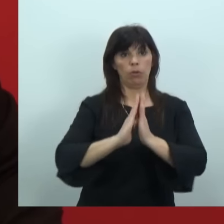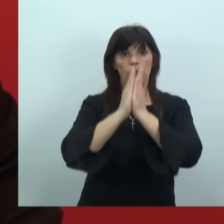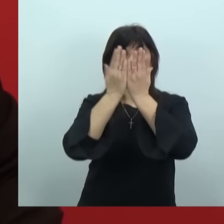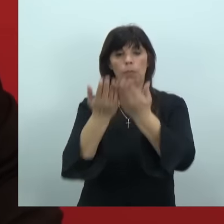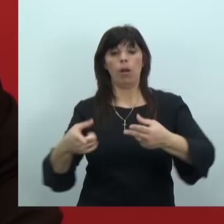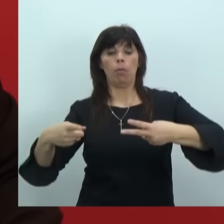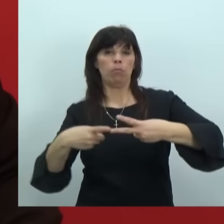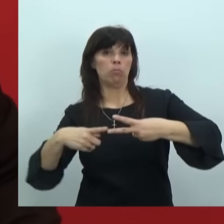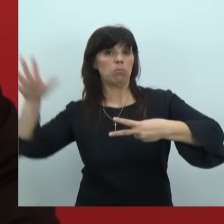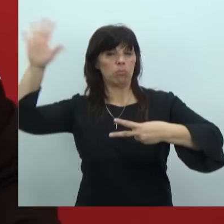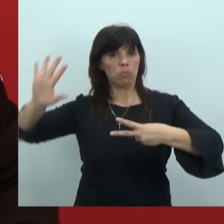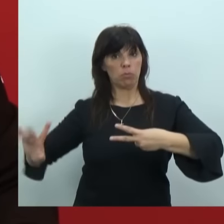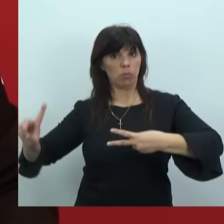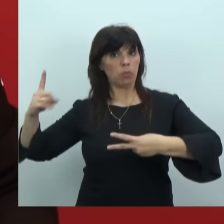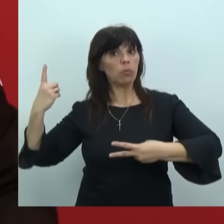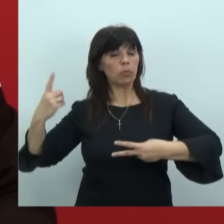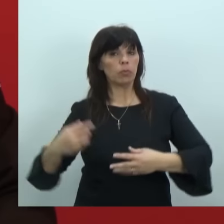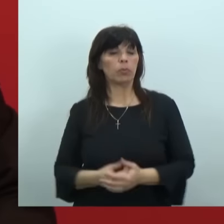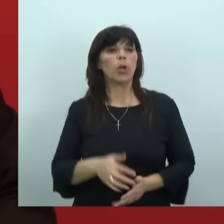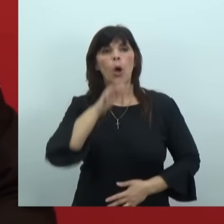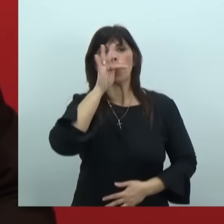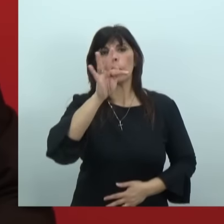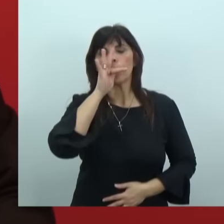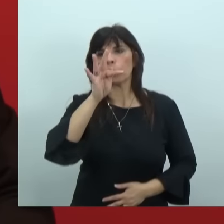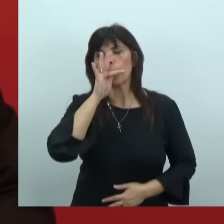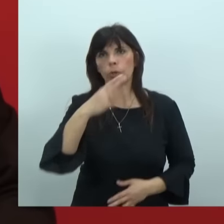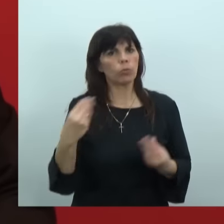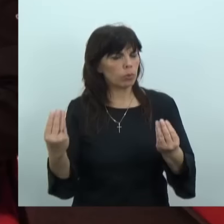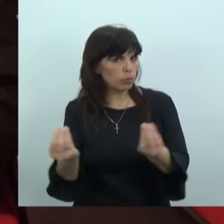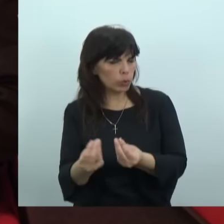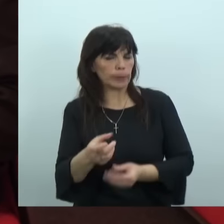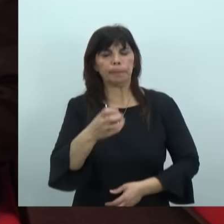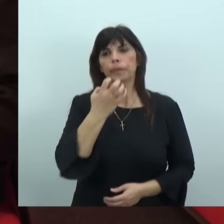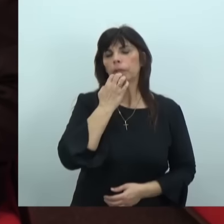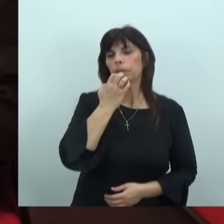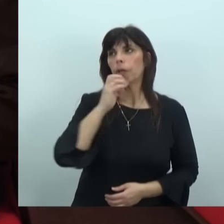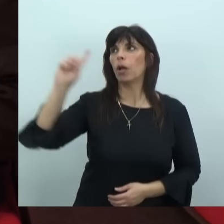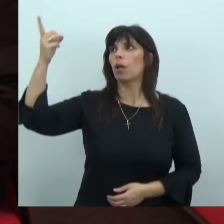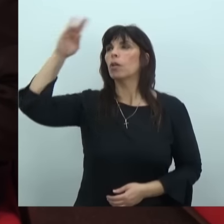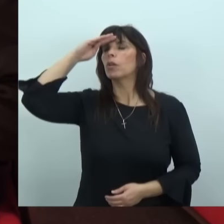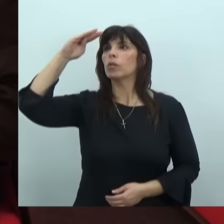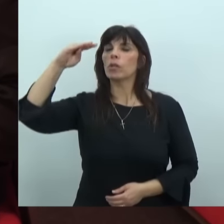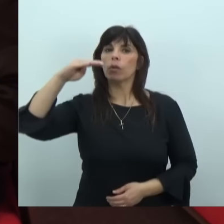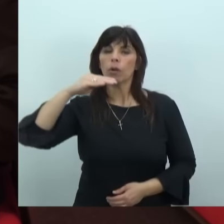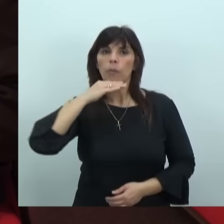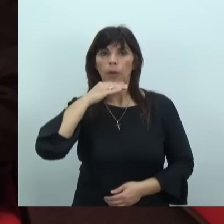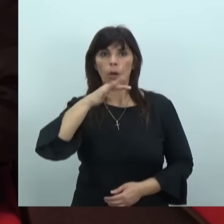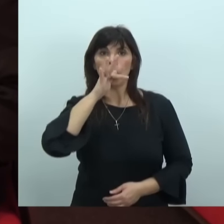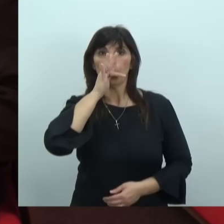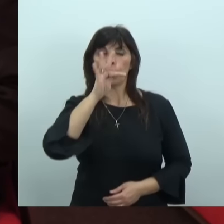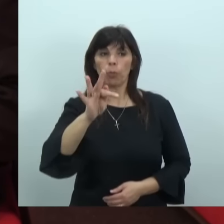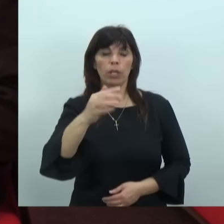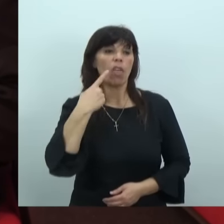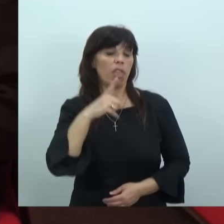tenemos unas cuantas promesas, por ejemplo, hay promesas que Dios de Padre nunca nos va a dejar